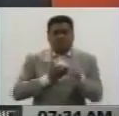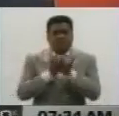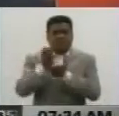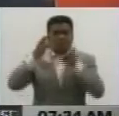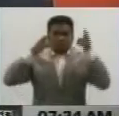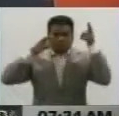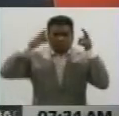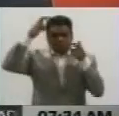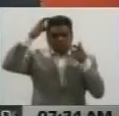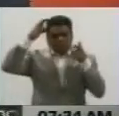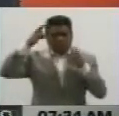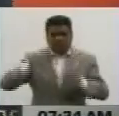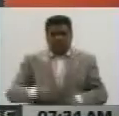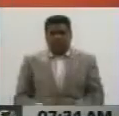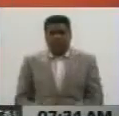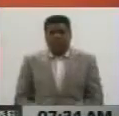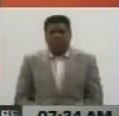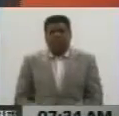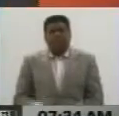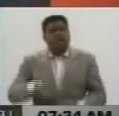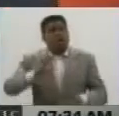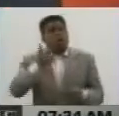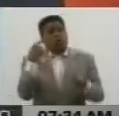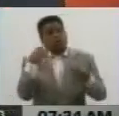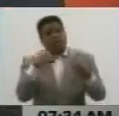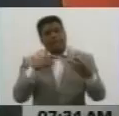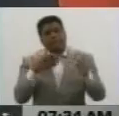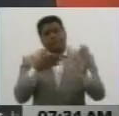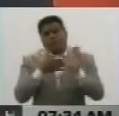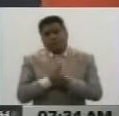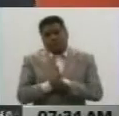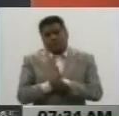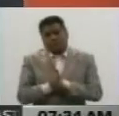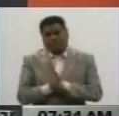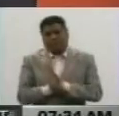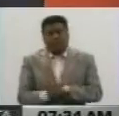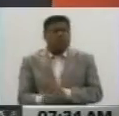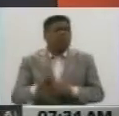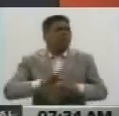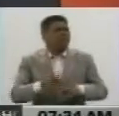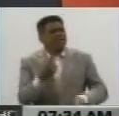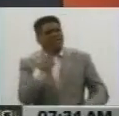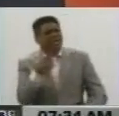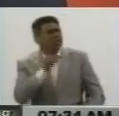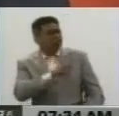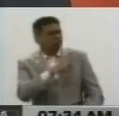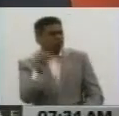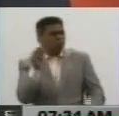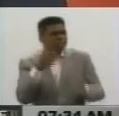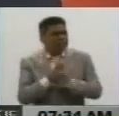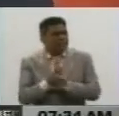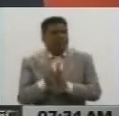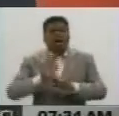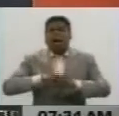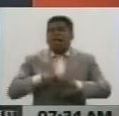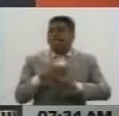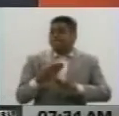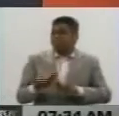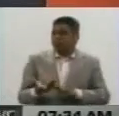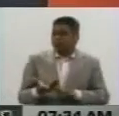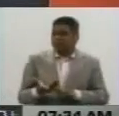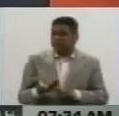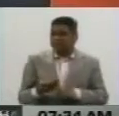Lo cierto es que también hay otros factores que desean que esto no ocurra. ¿Por qué desean que no ocurra? Bueno, porque tienen intereses individuales.